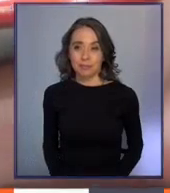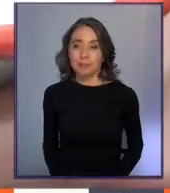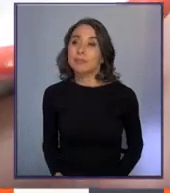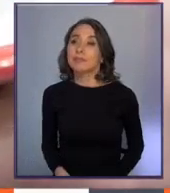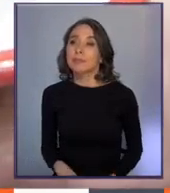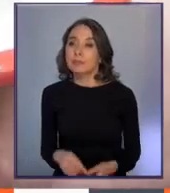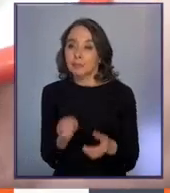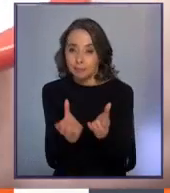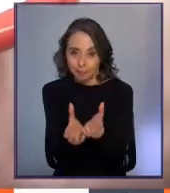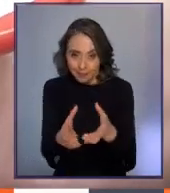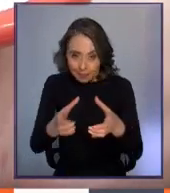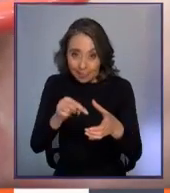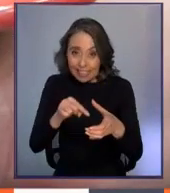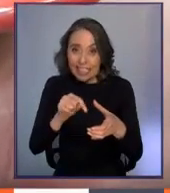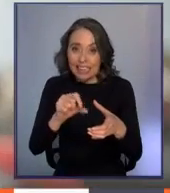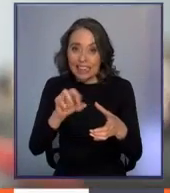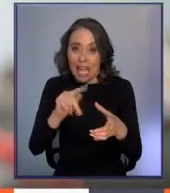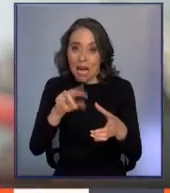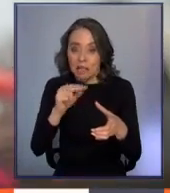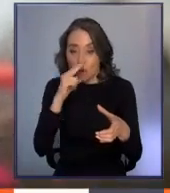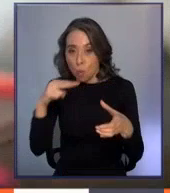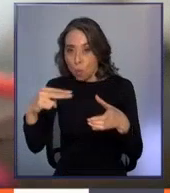Este sería el tártaro. Mira qué belleza.